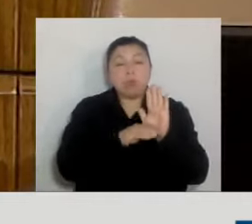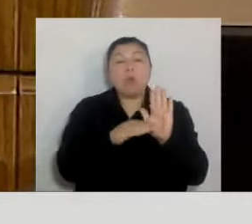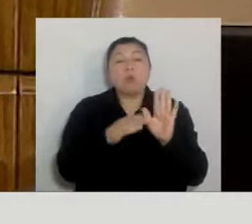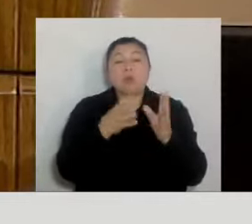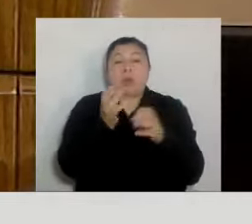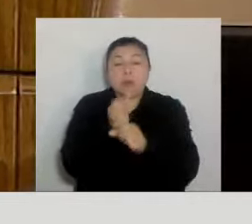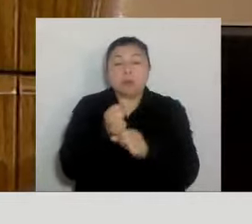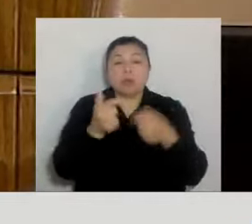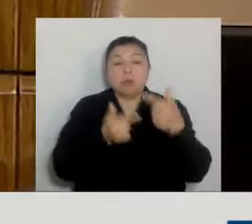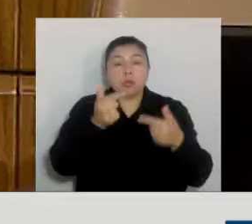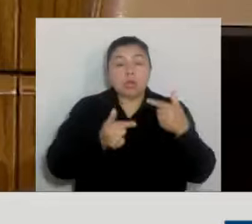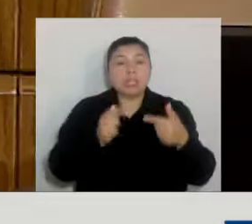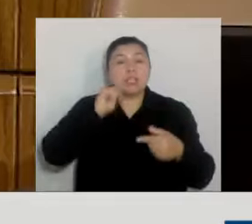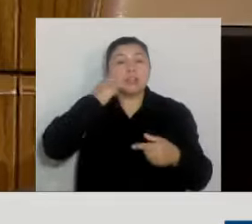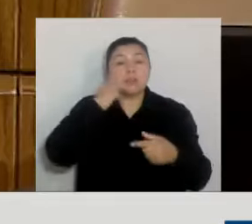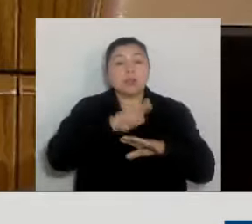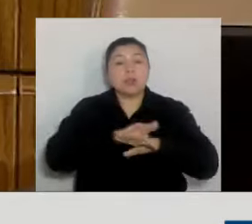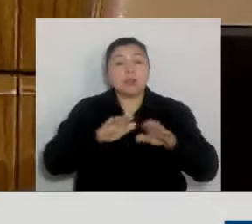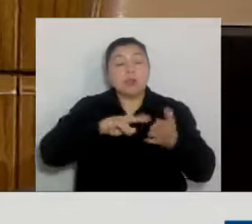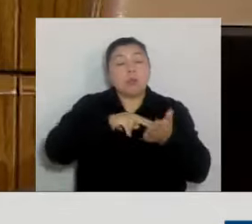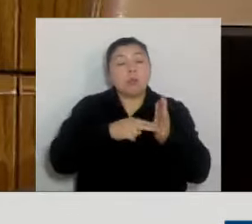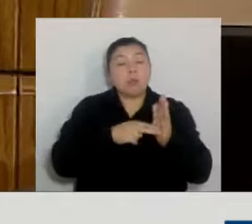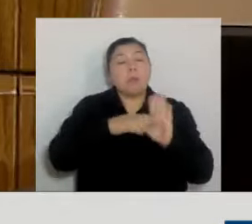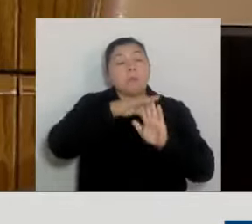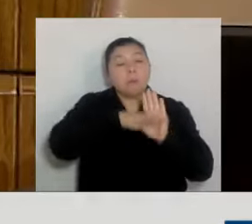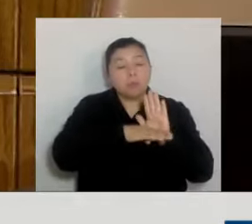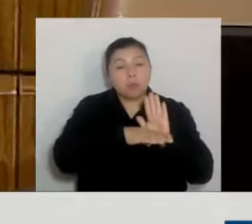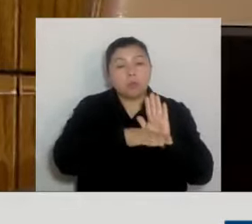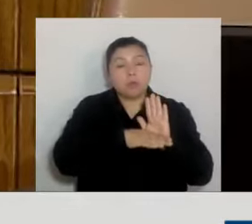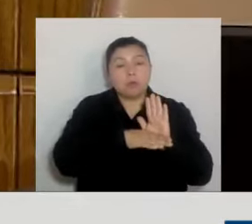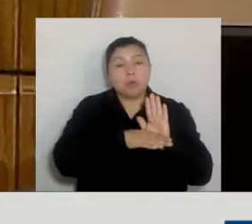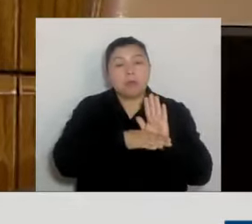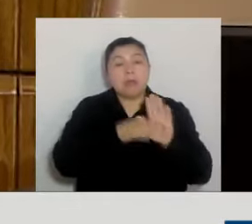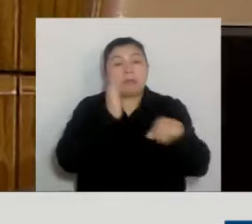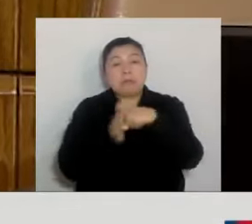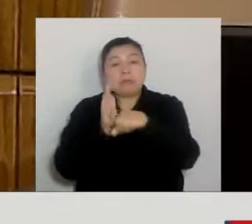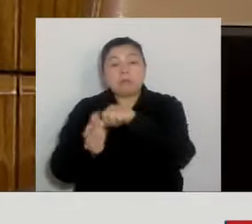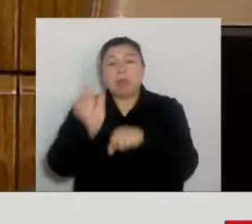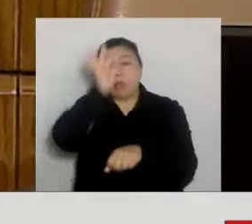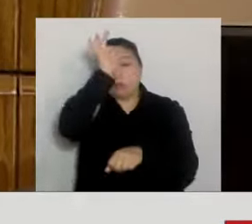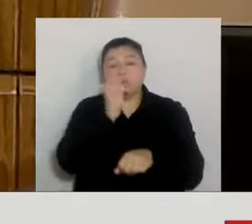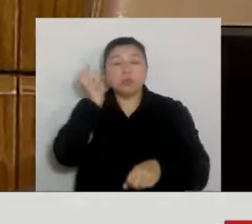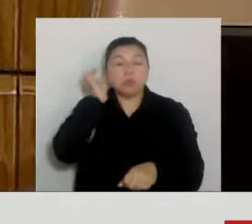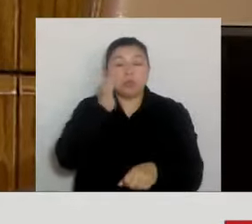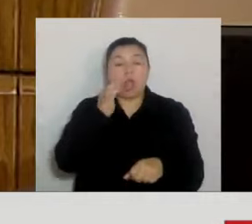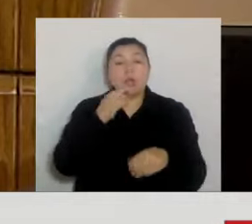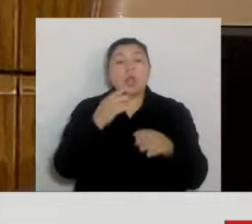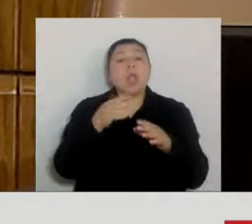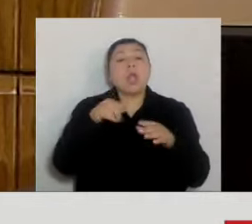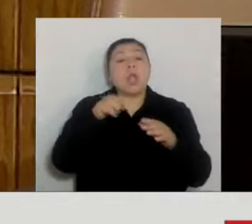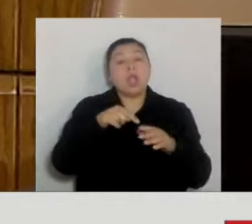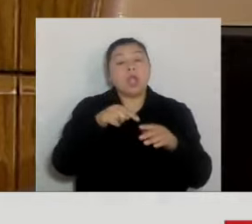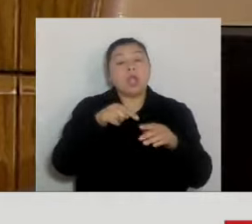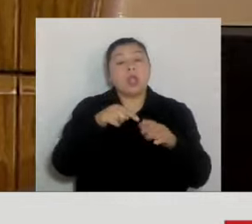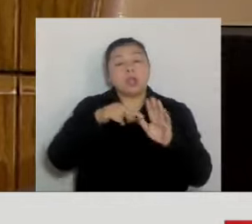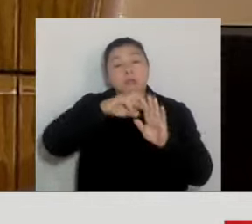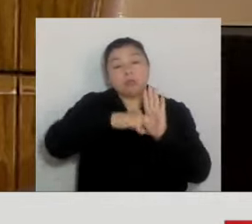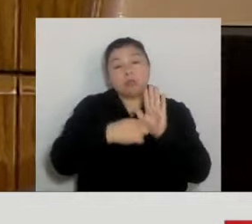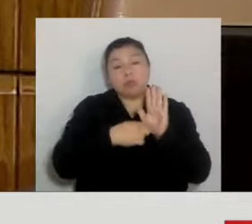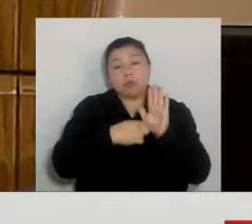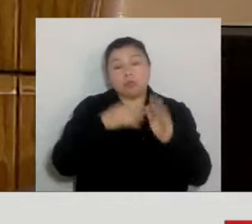significa terminar con programa y despedir a personal este proyecto presidenta Busca dar independencia del gobierno de turno al proceso de